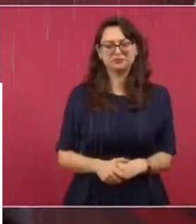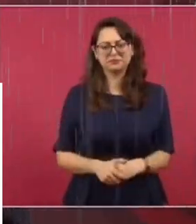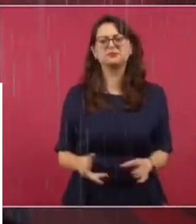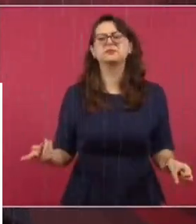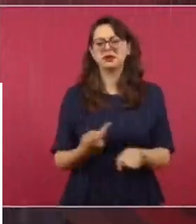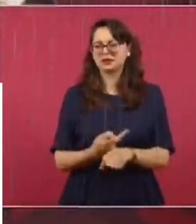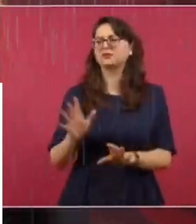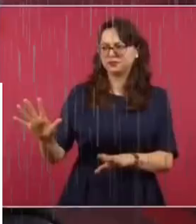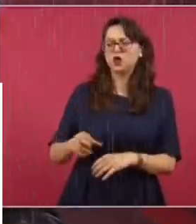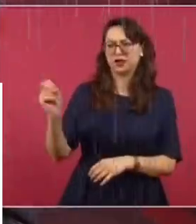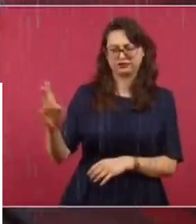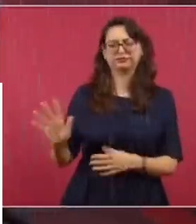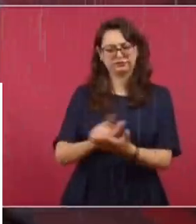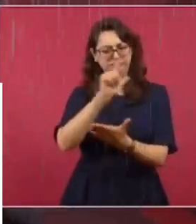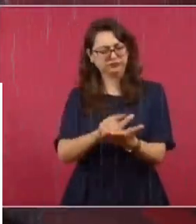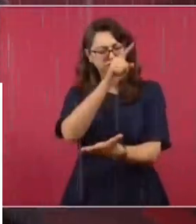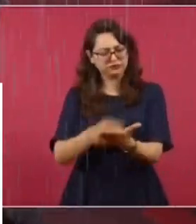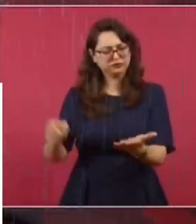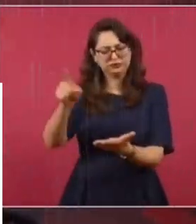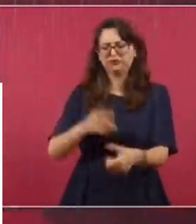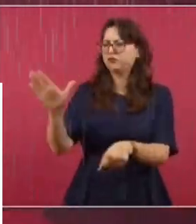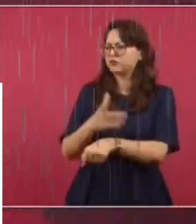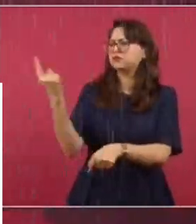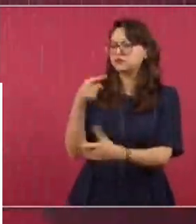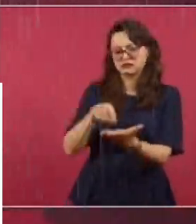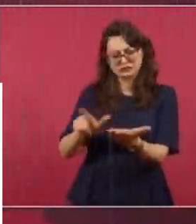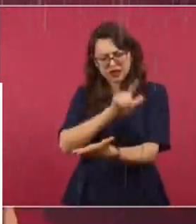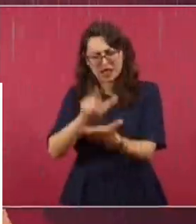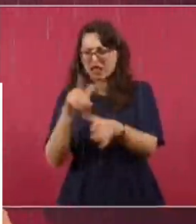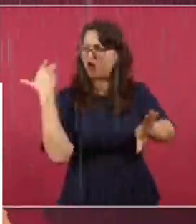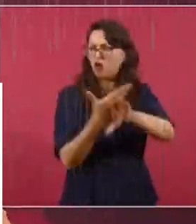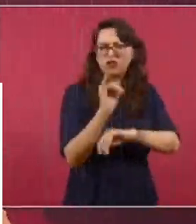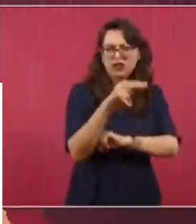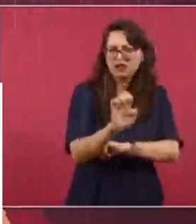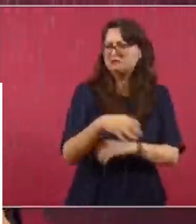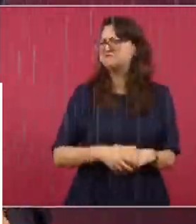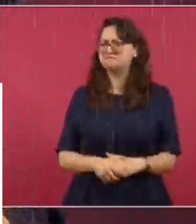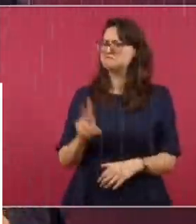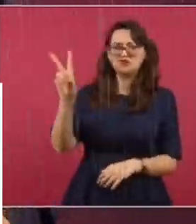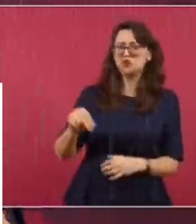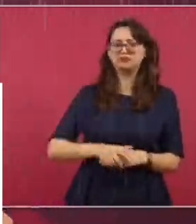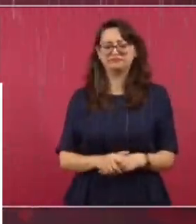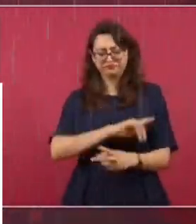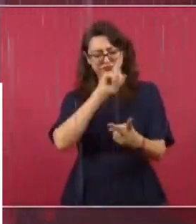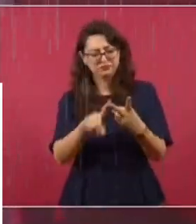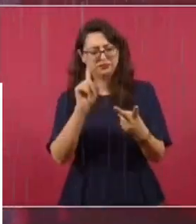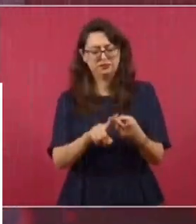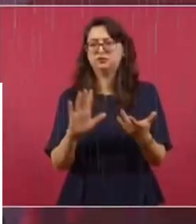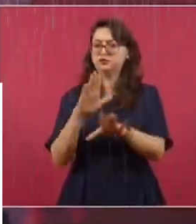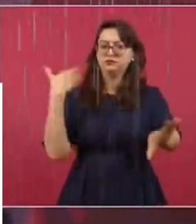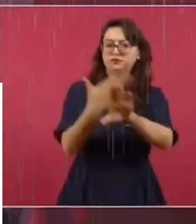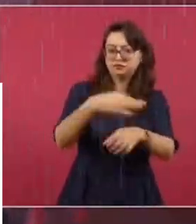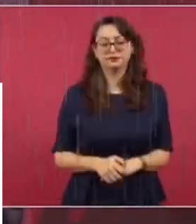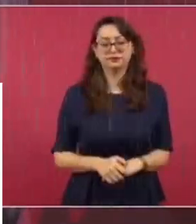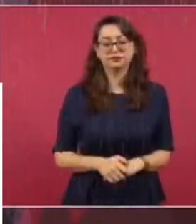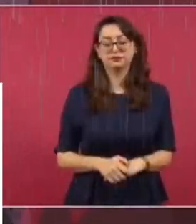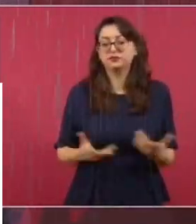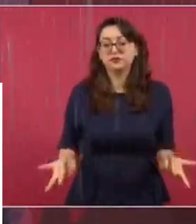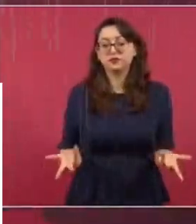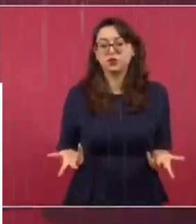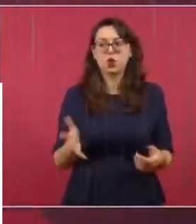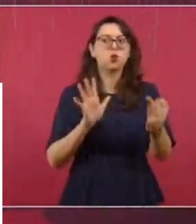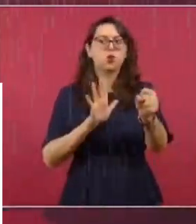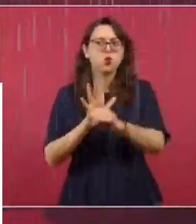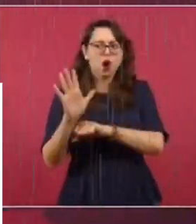cierto de que se quiere destruir al INE? No. ¿Es cierto de que se afecta a la democracia? No. Lo que es